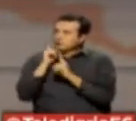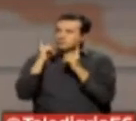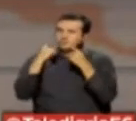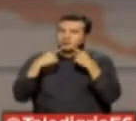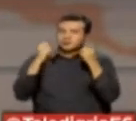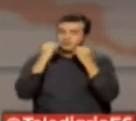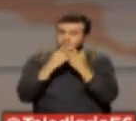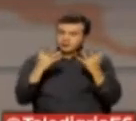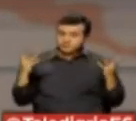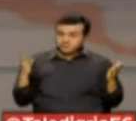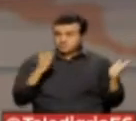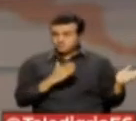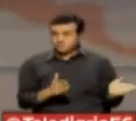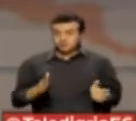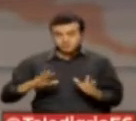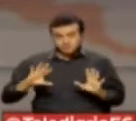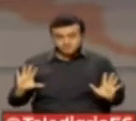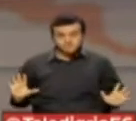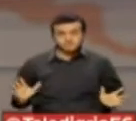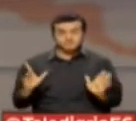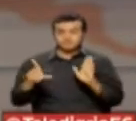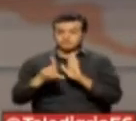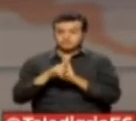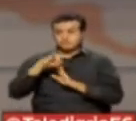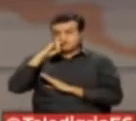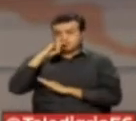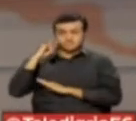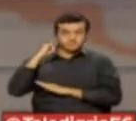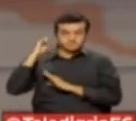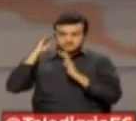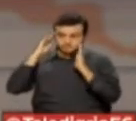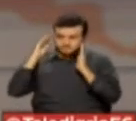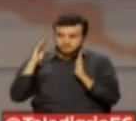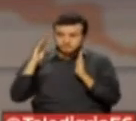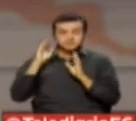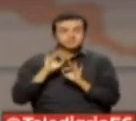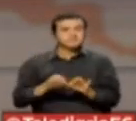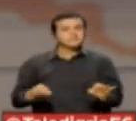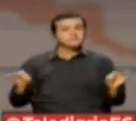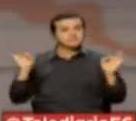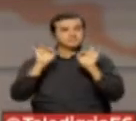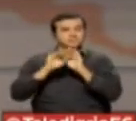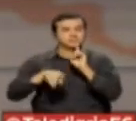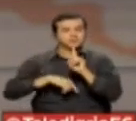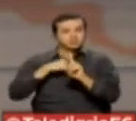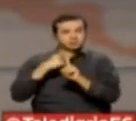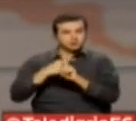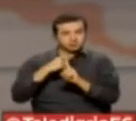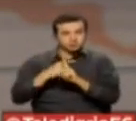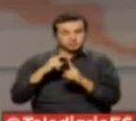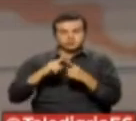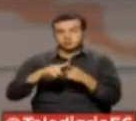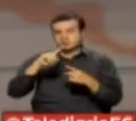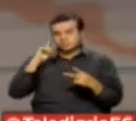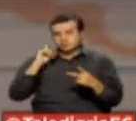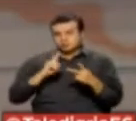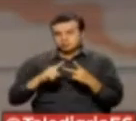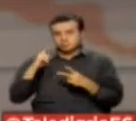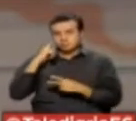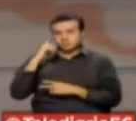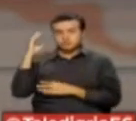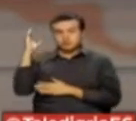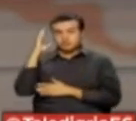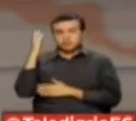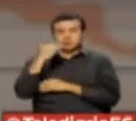anunció que van a impulsar la ley de primera infancia esto es muy positivo por otro lado también colombia